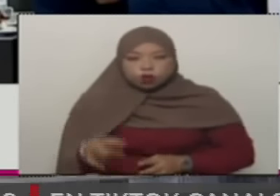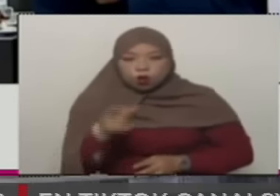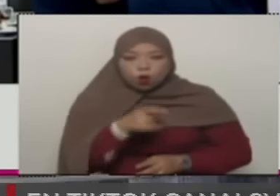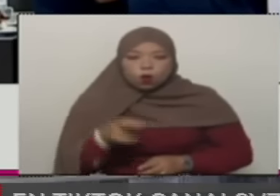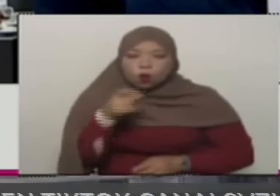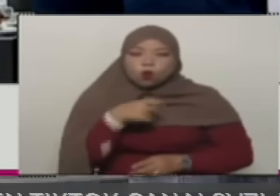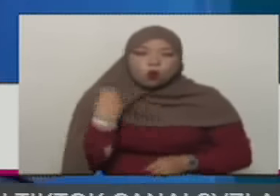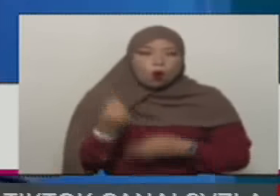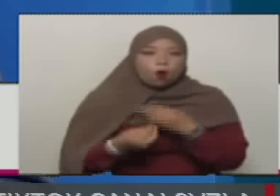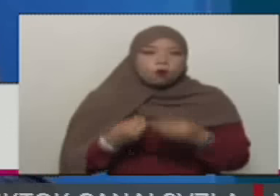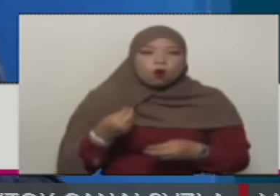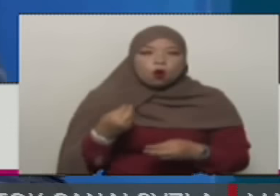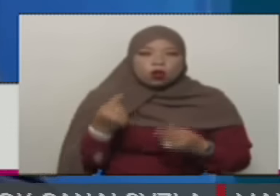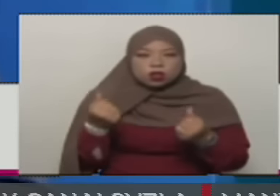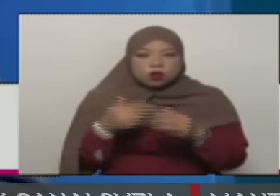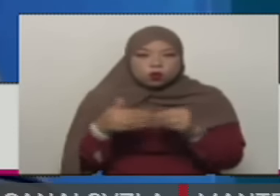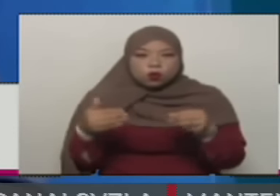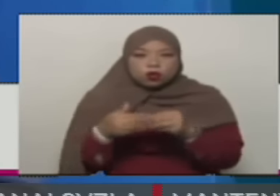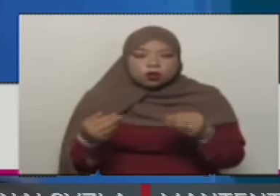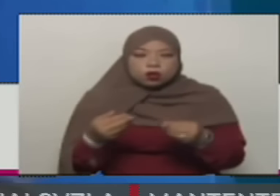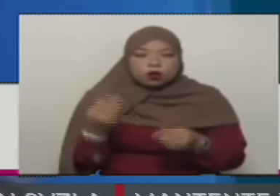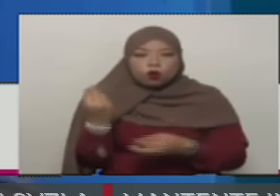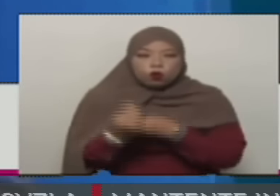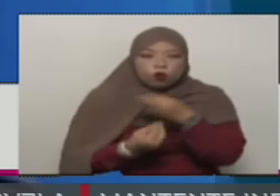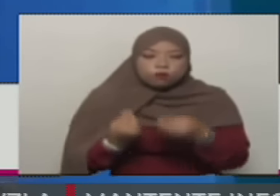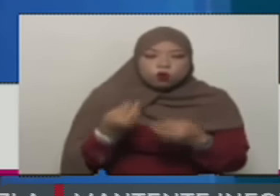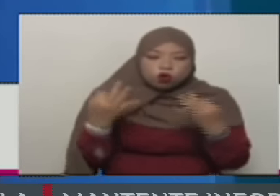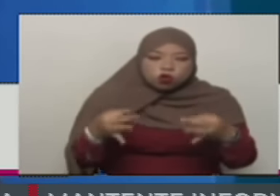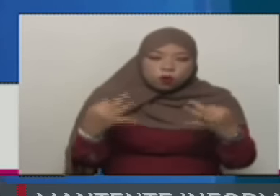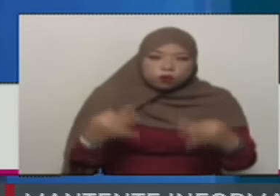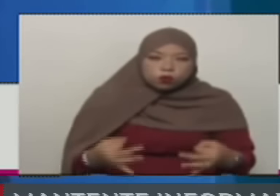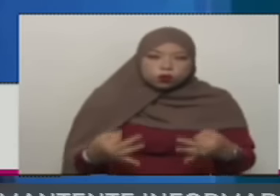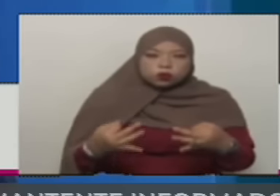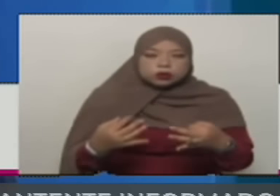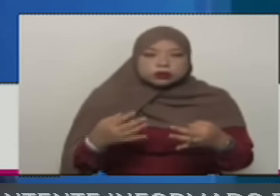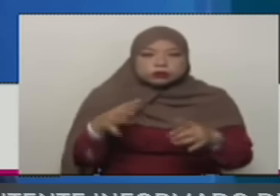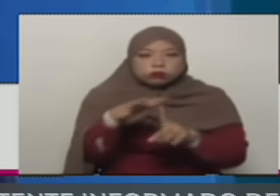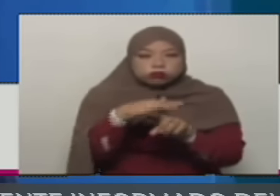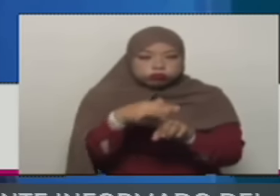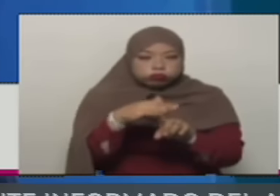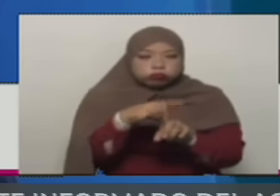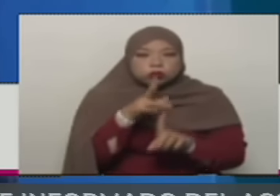ahora para ver cómo se reacomodan. Tenían